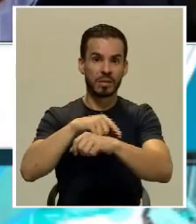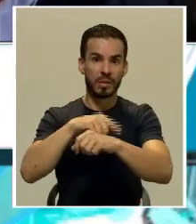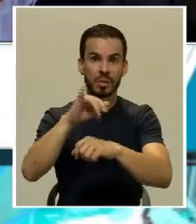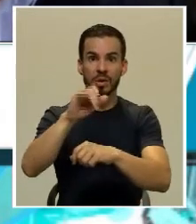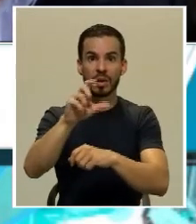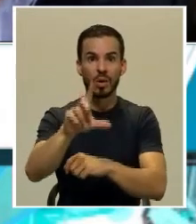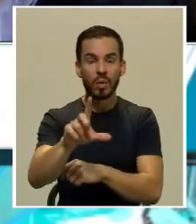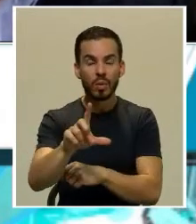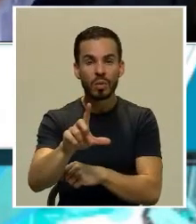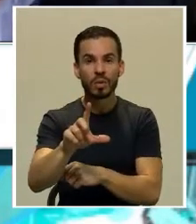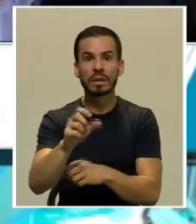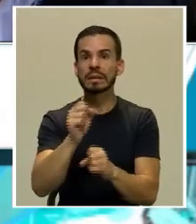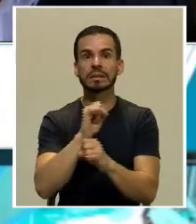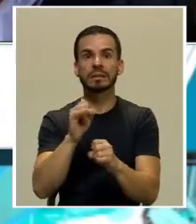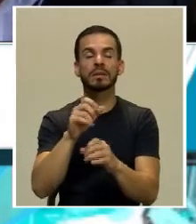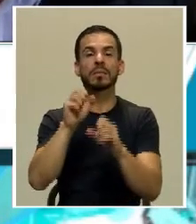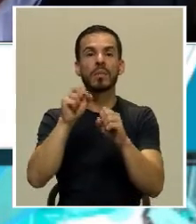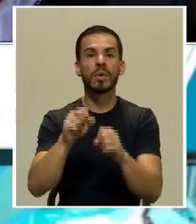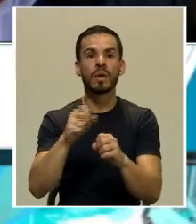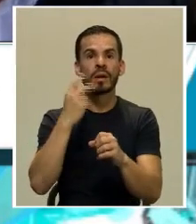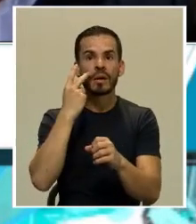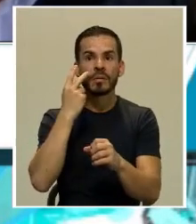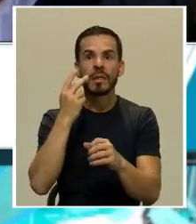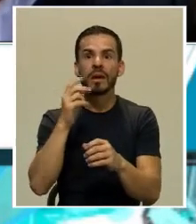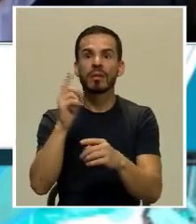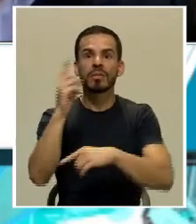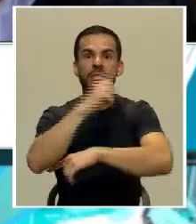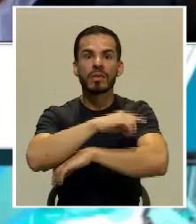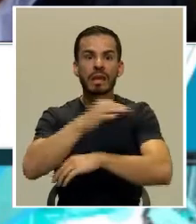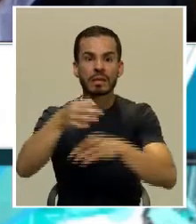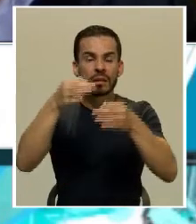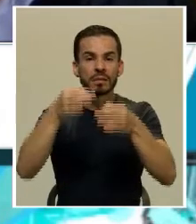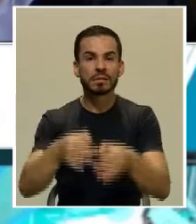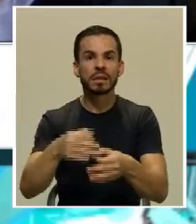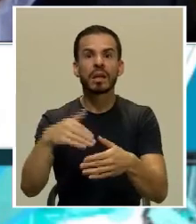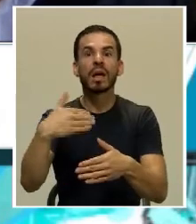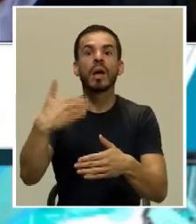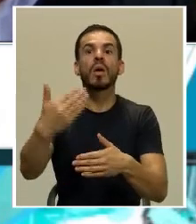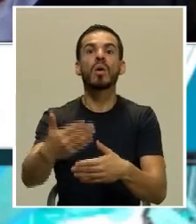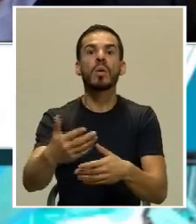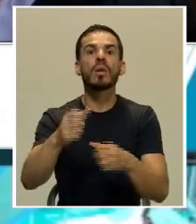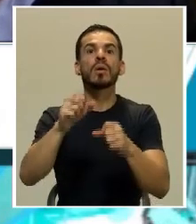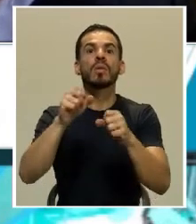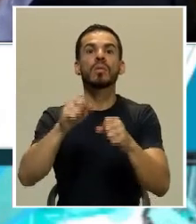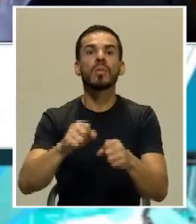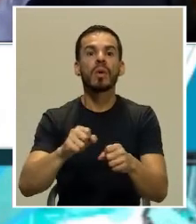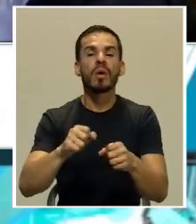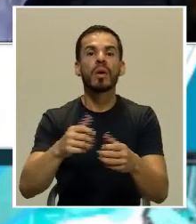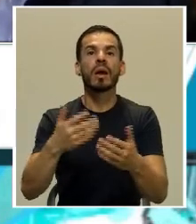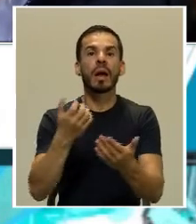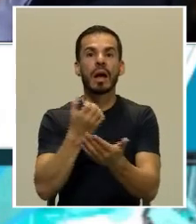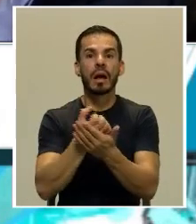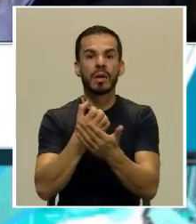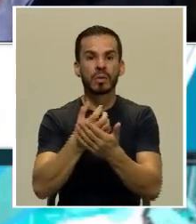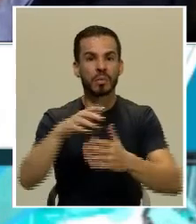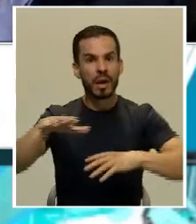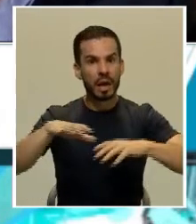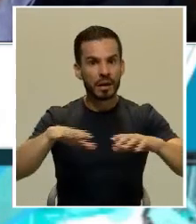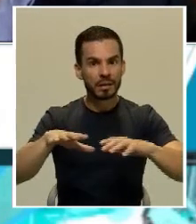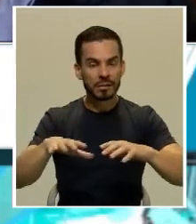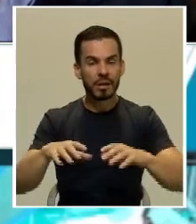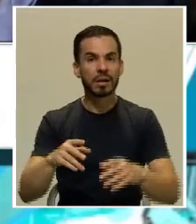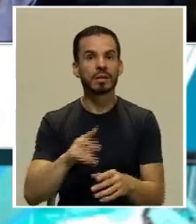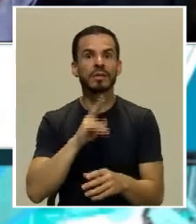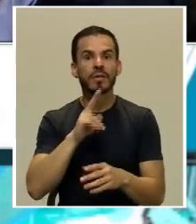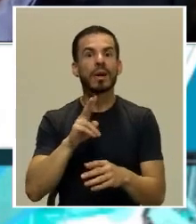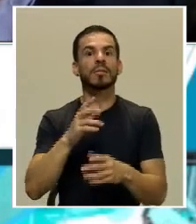del mes julio sin poder ver una fecha de cuándo podrá respirar o volver a oxigenarse la economía para miles